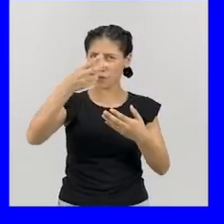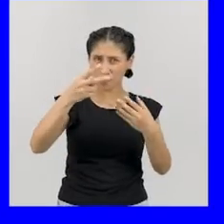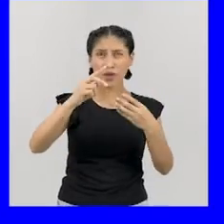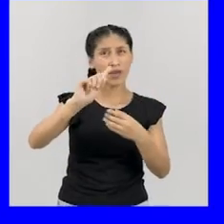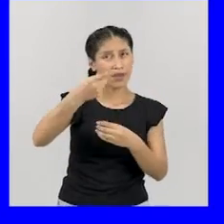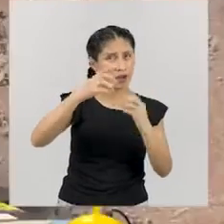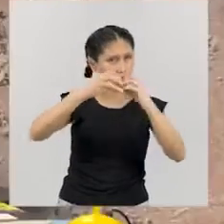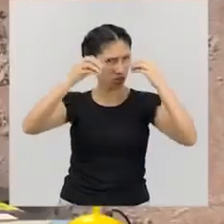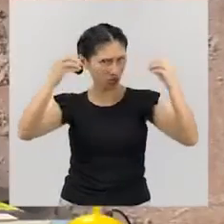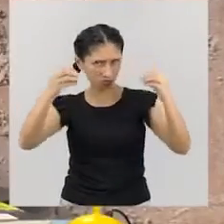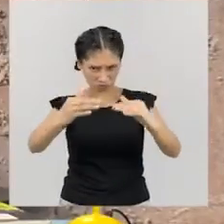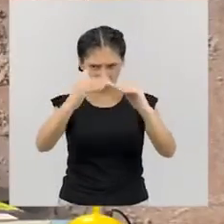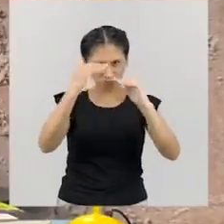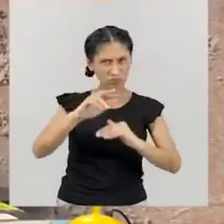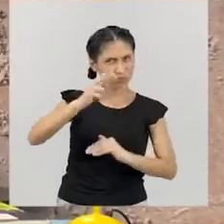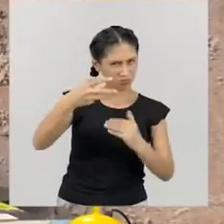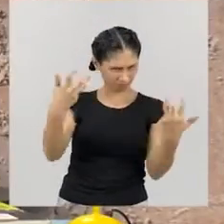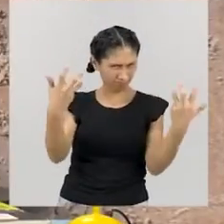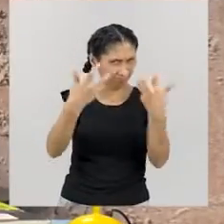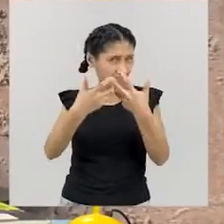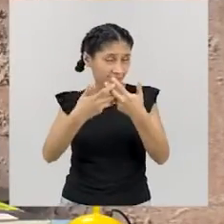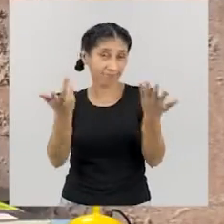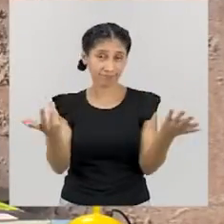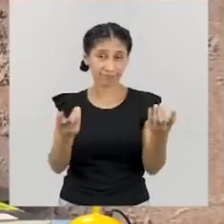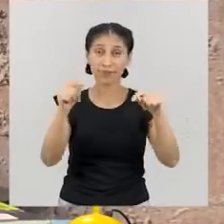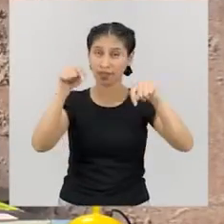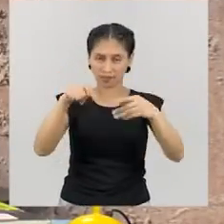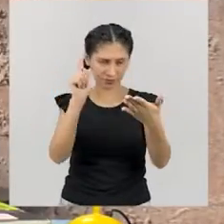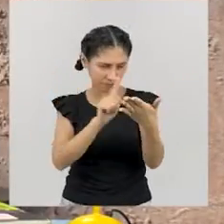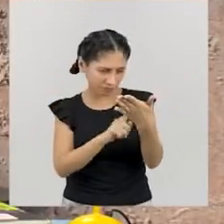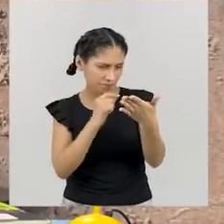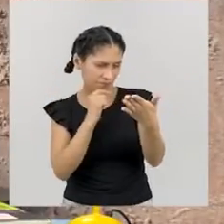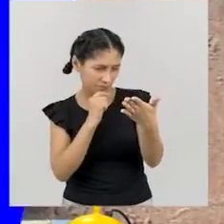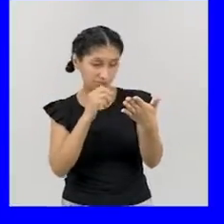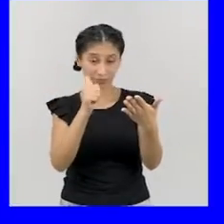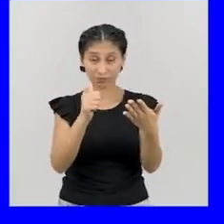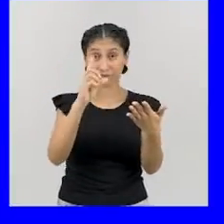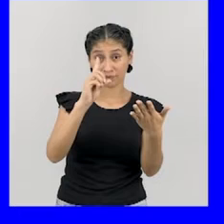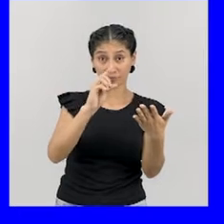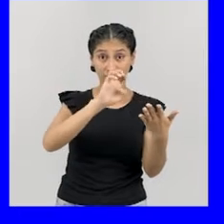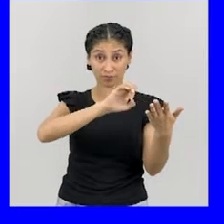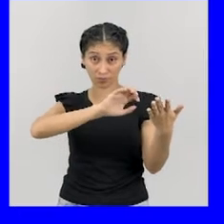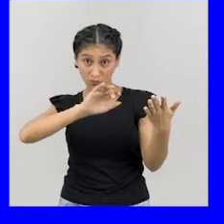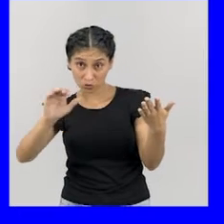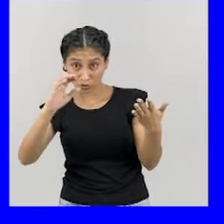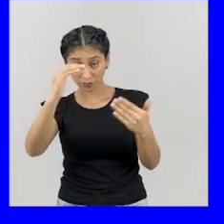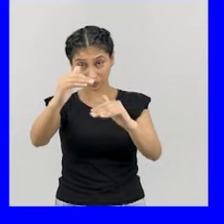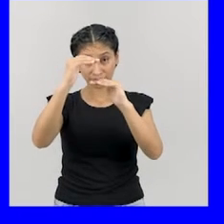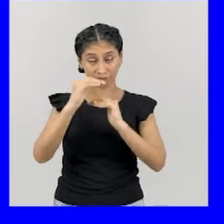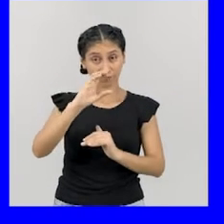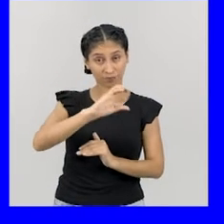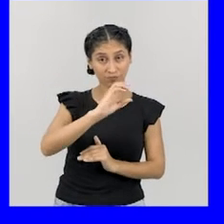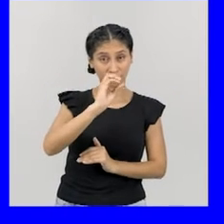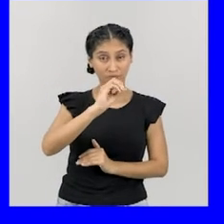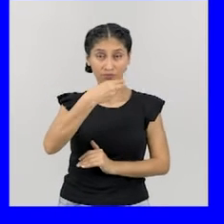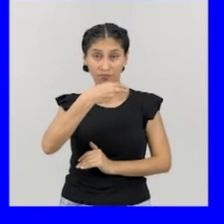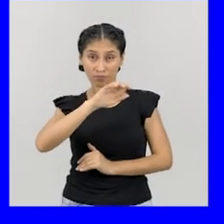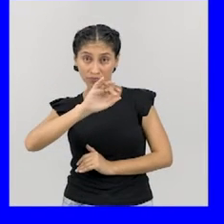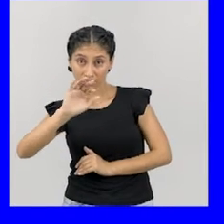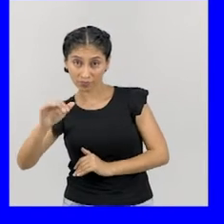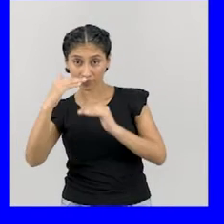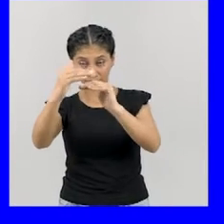primera. Hasta aquí podemos decir que las propiedades de los textos son adecuación, coherencia y